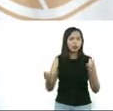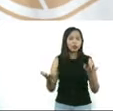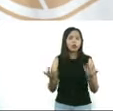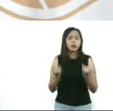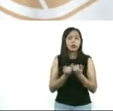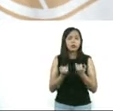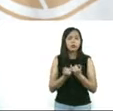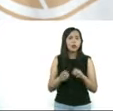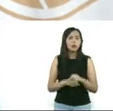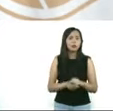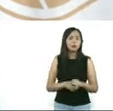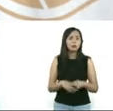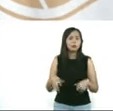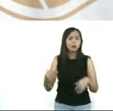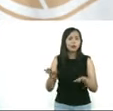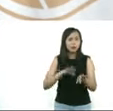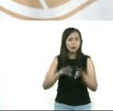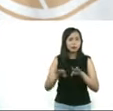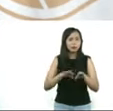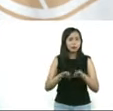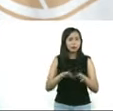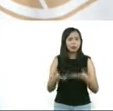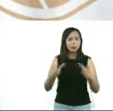pública. Ayer,